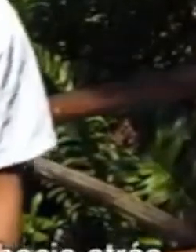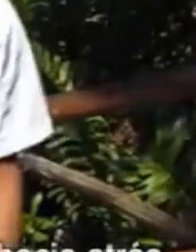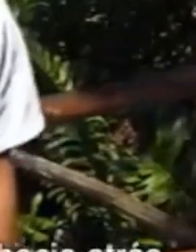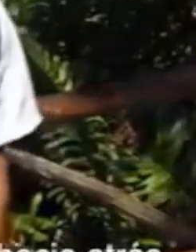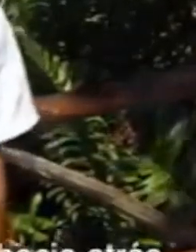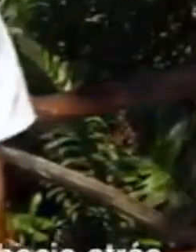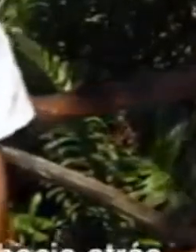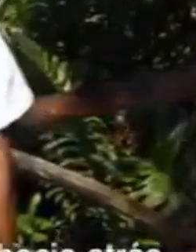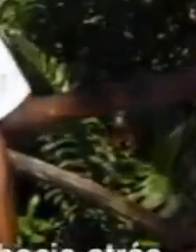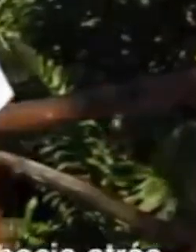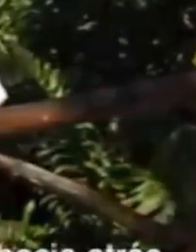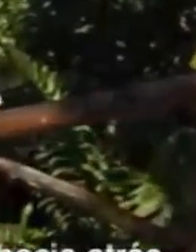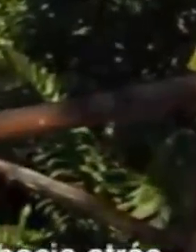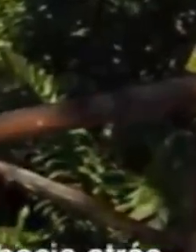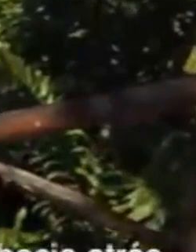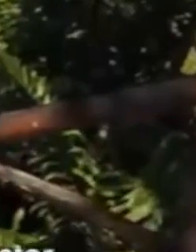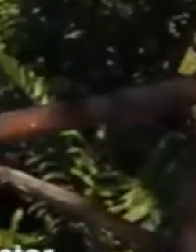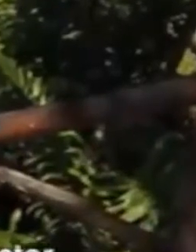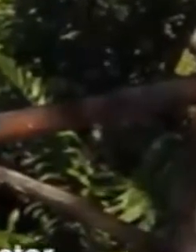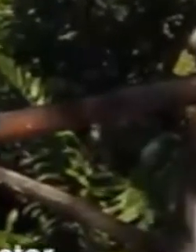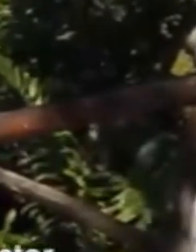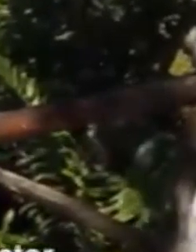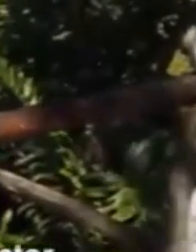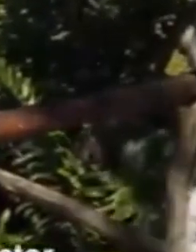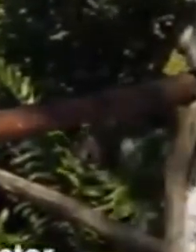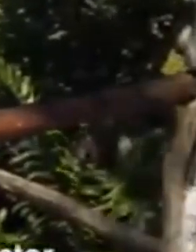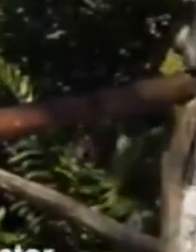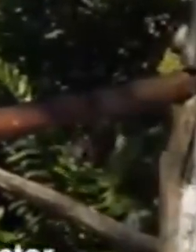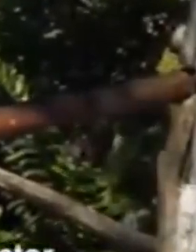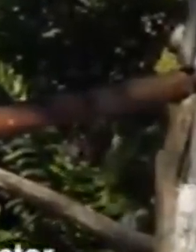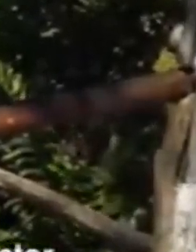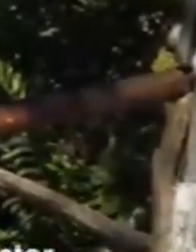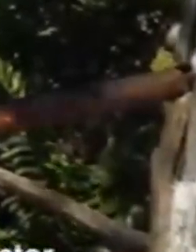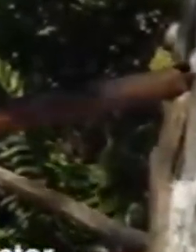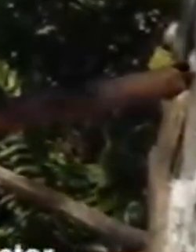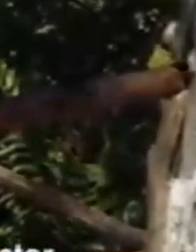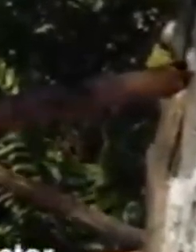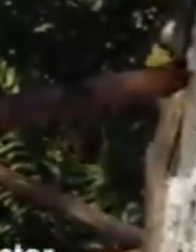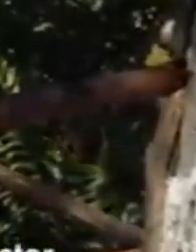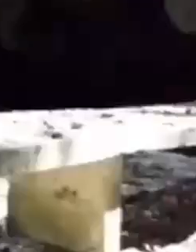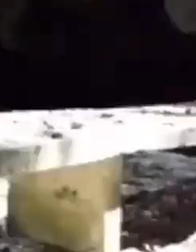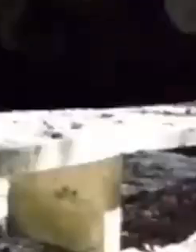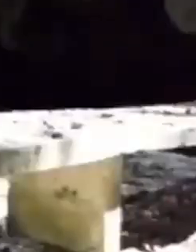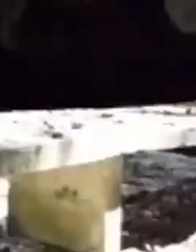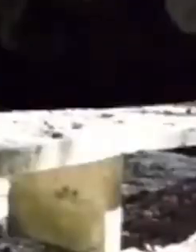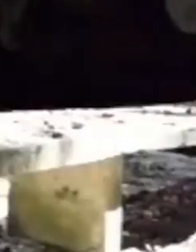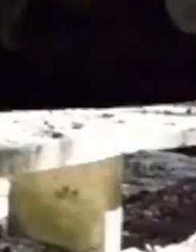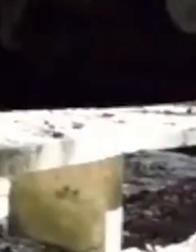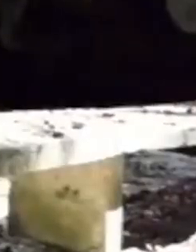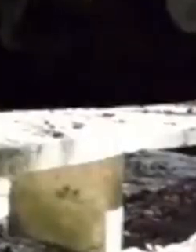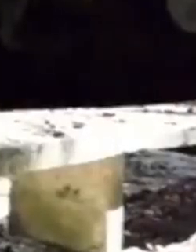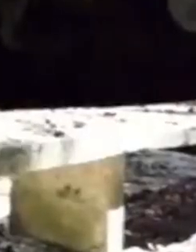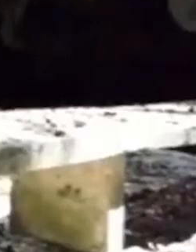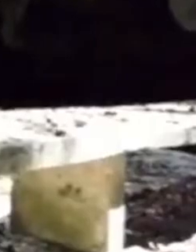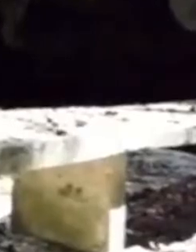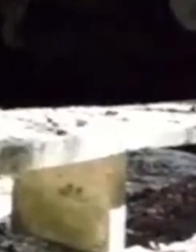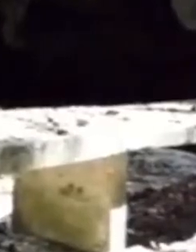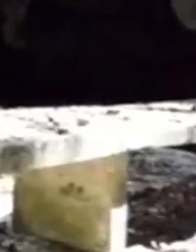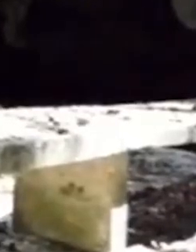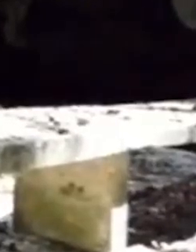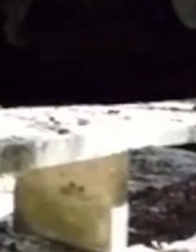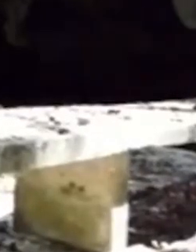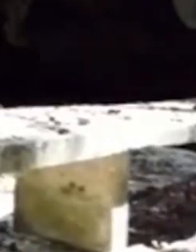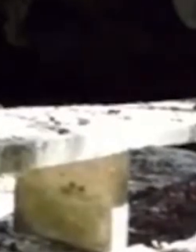unos 3 kilómetros más hacia atrás, donde sin duda no nos va a afectar. Lejos de donde nosotros